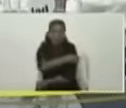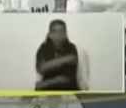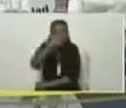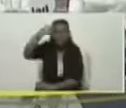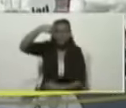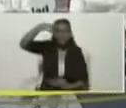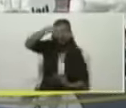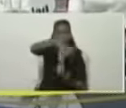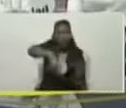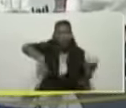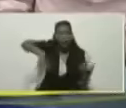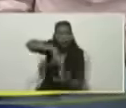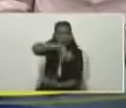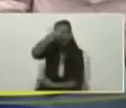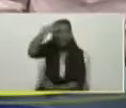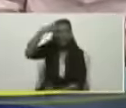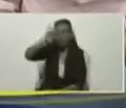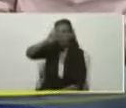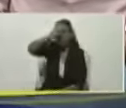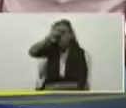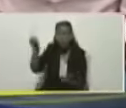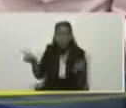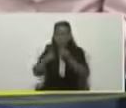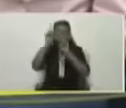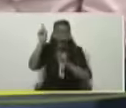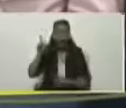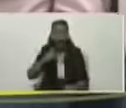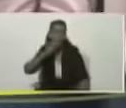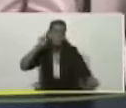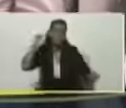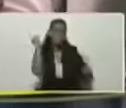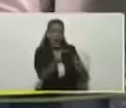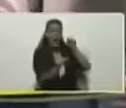insultando